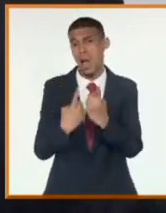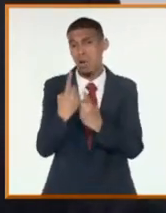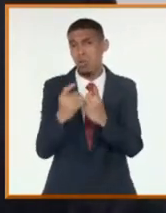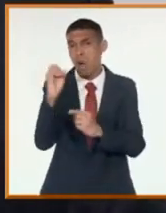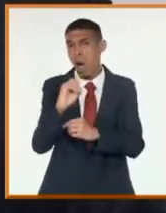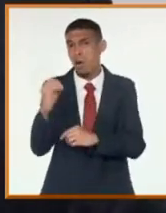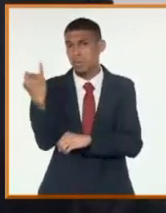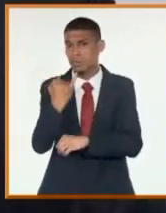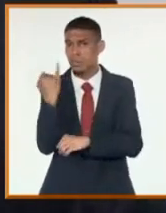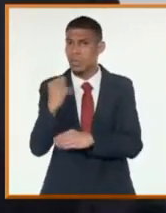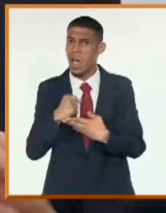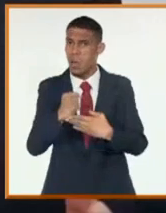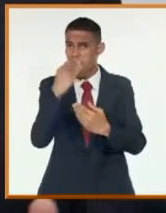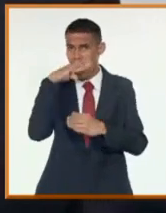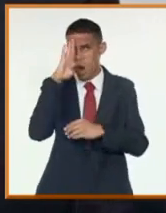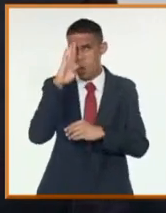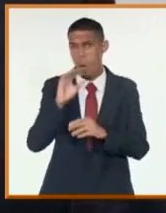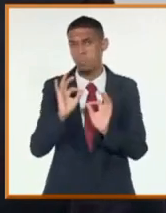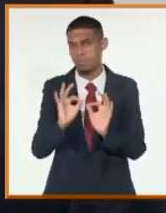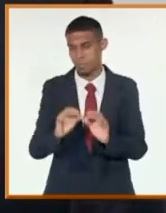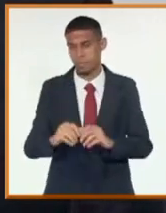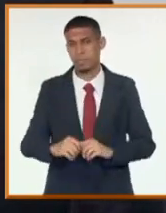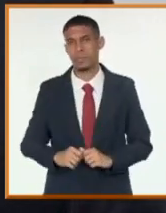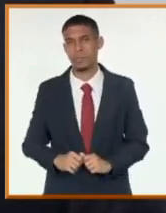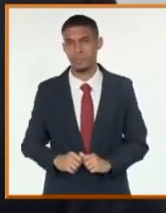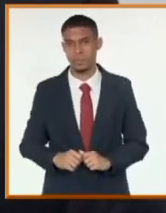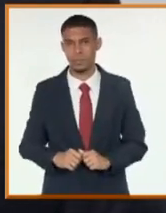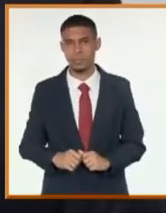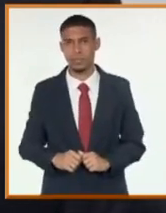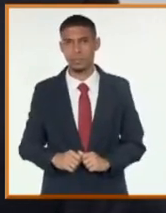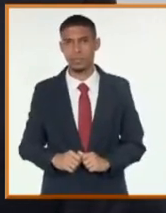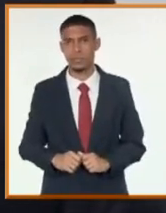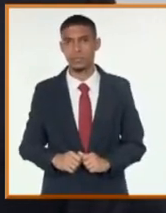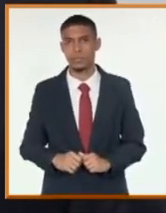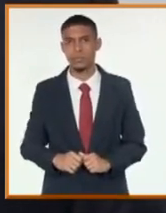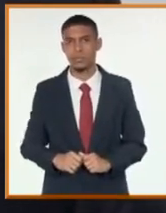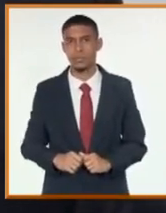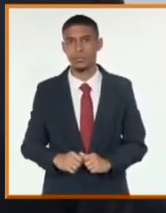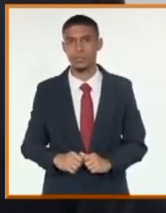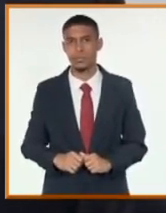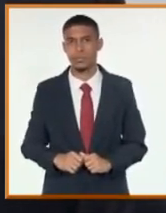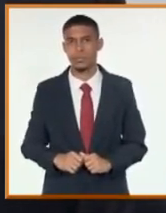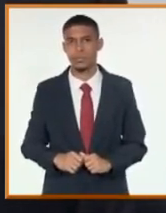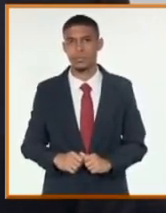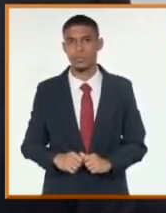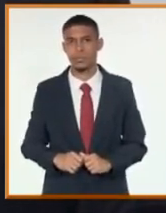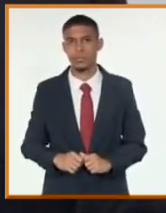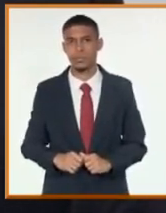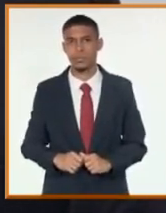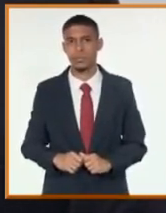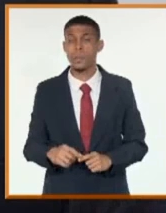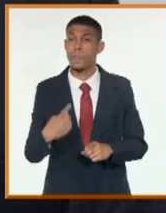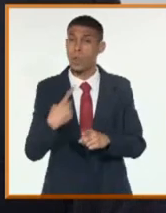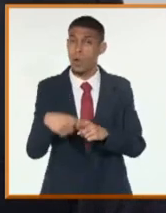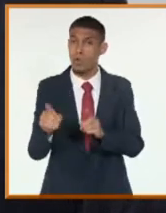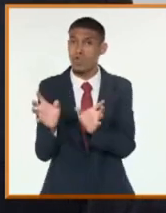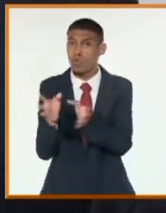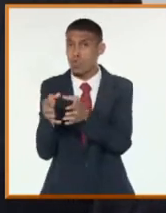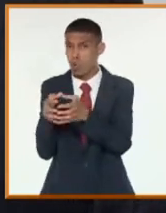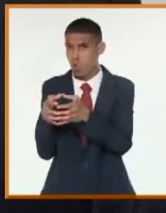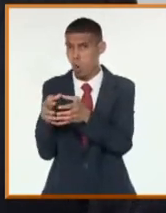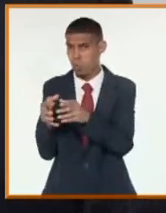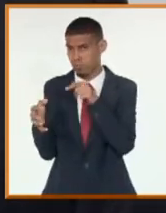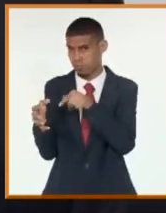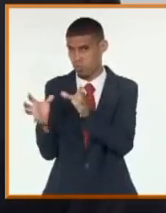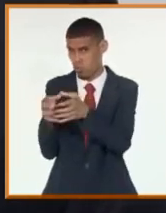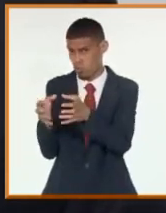desmovilizada, que trató también en vano intento de entorpecer la participación